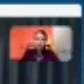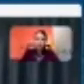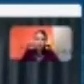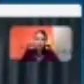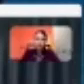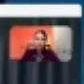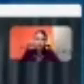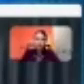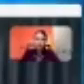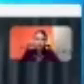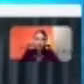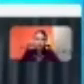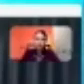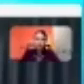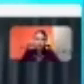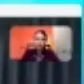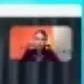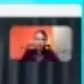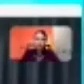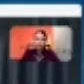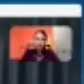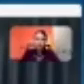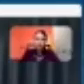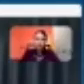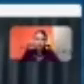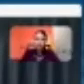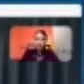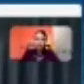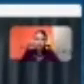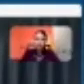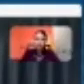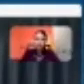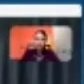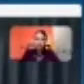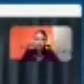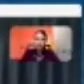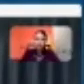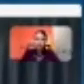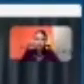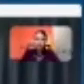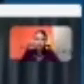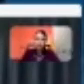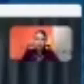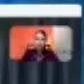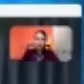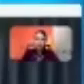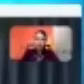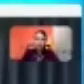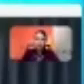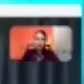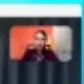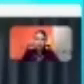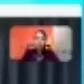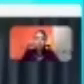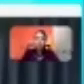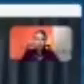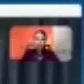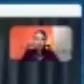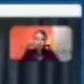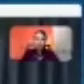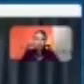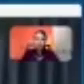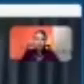que recalquemos también en ello, se dio cuenta de que este hombre era un riesgo para su vida cuando comenzó a